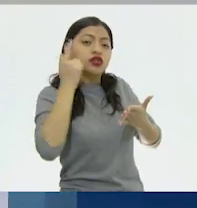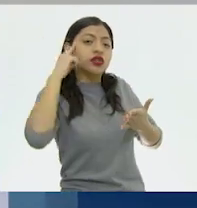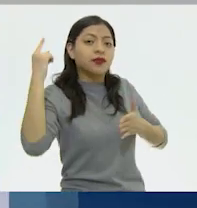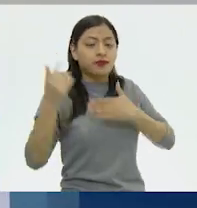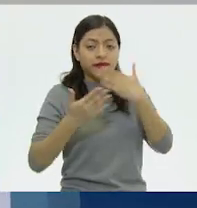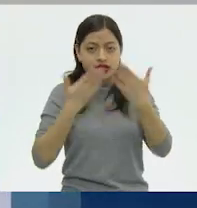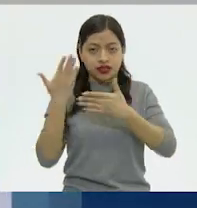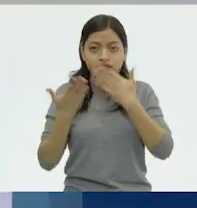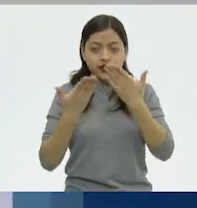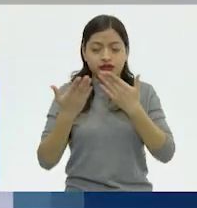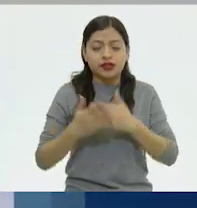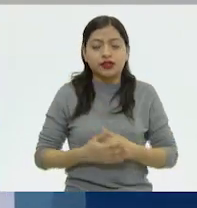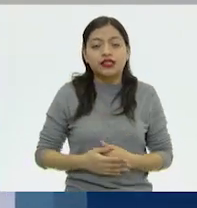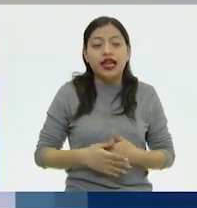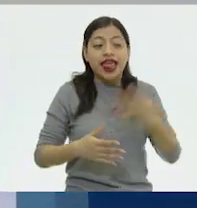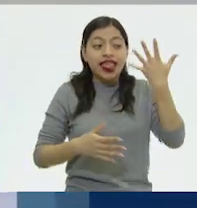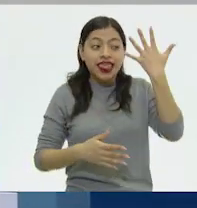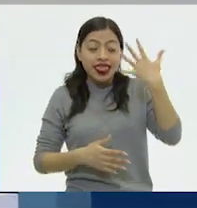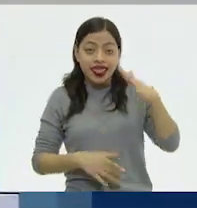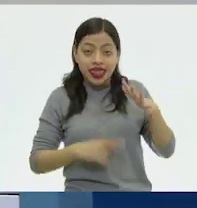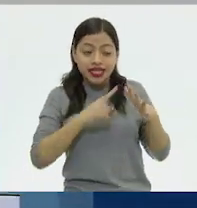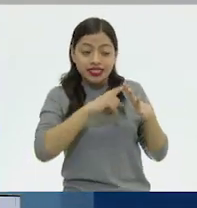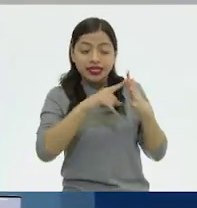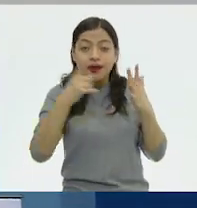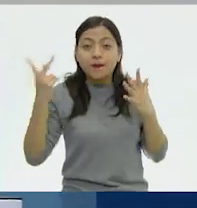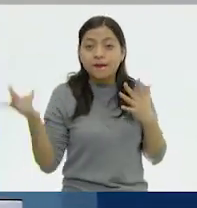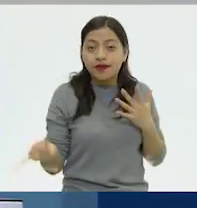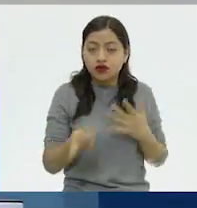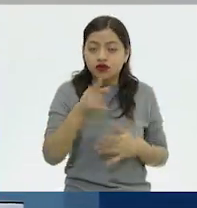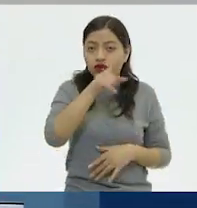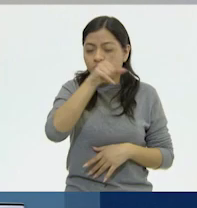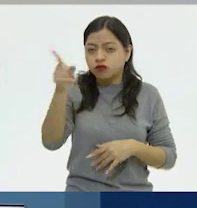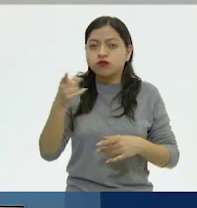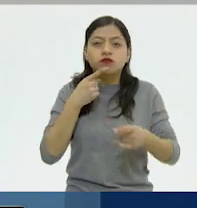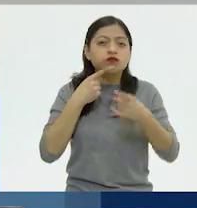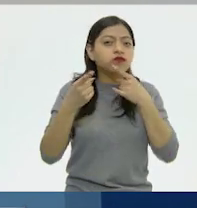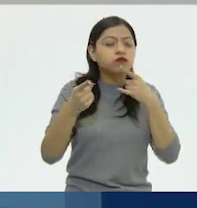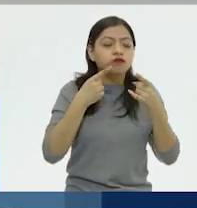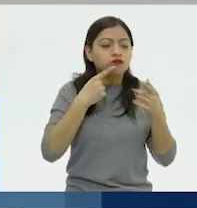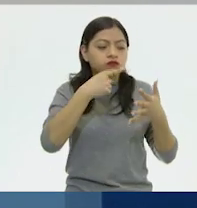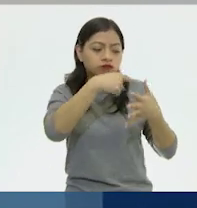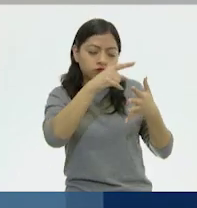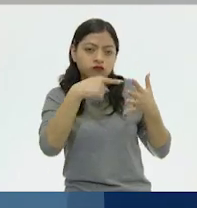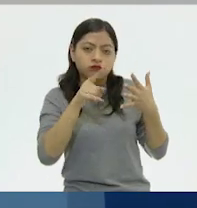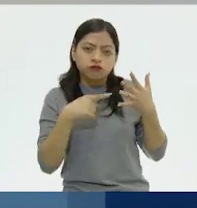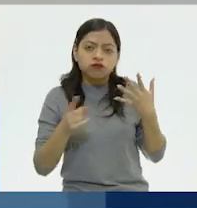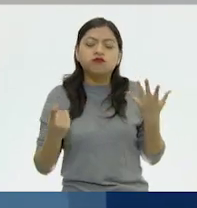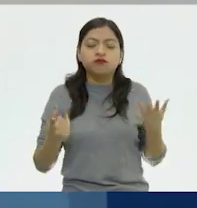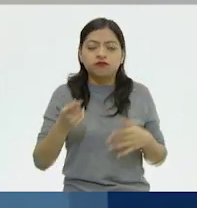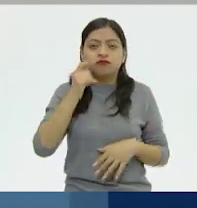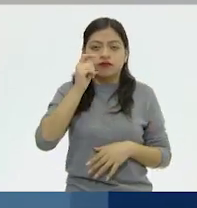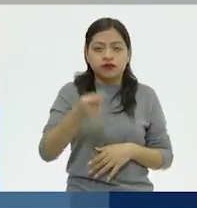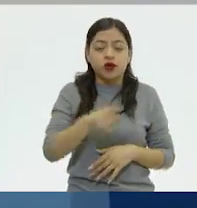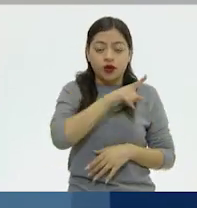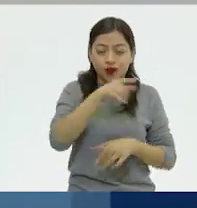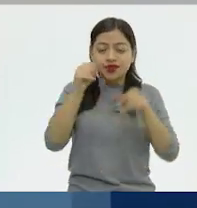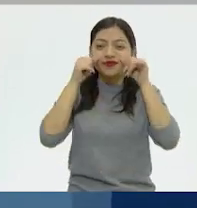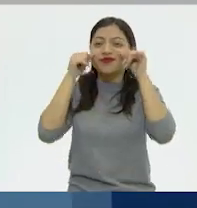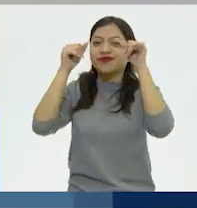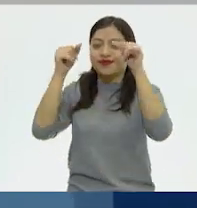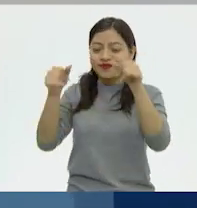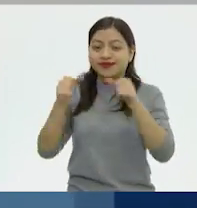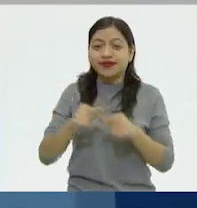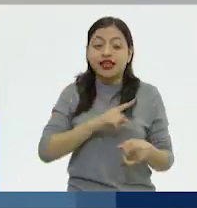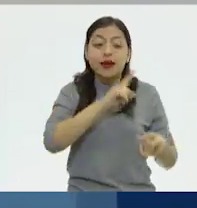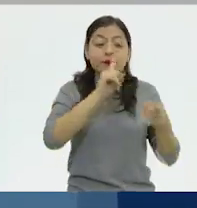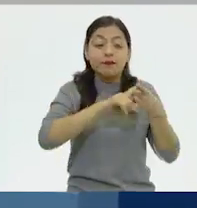Y vamos a ver 10 preguntas e iremos dialogando en torno a cada una de ellas. Pongan mucha